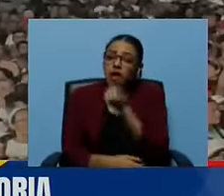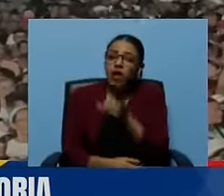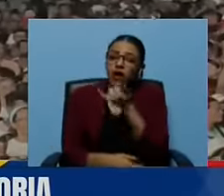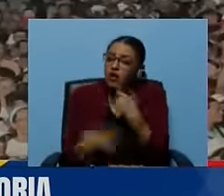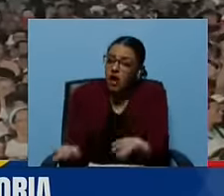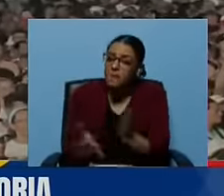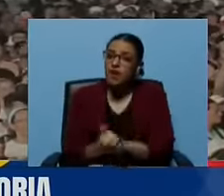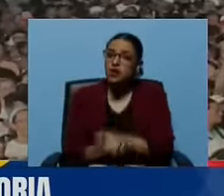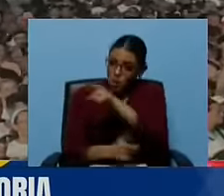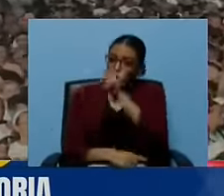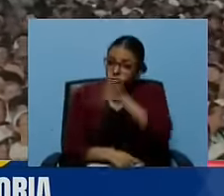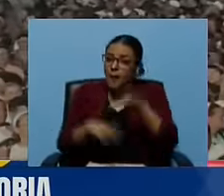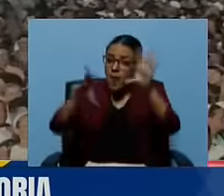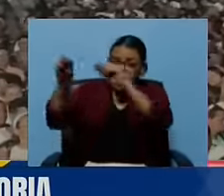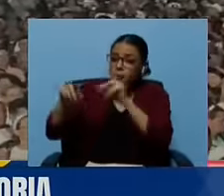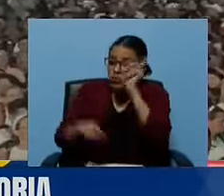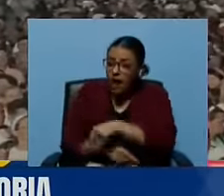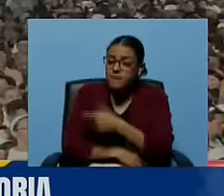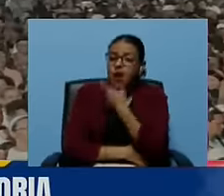También a ustedes.